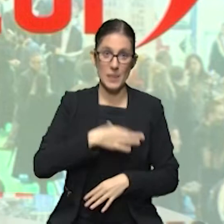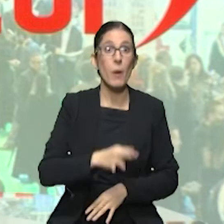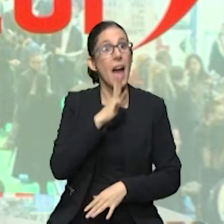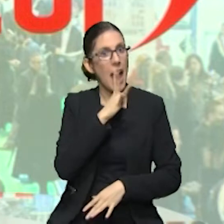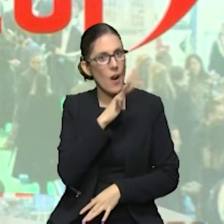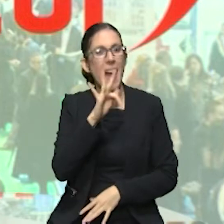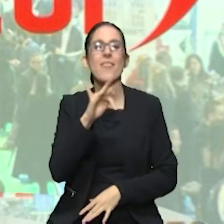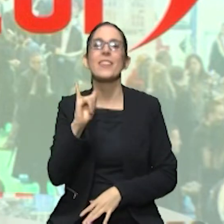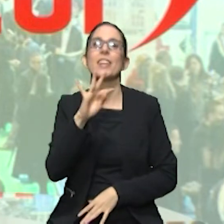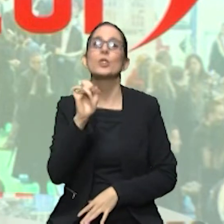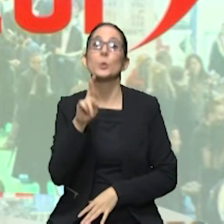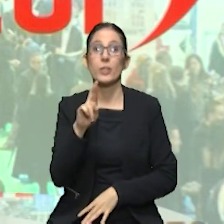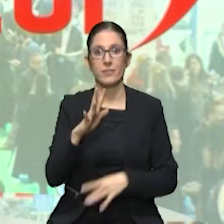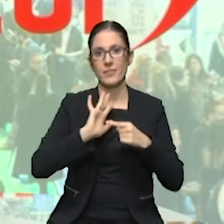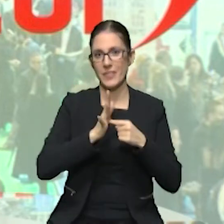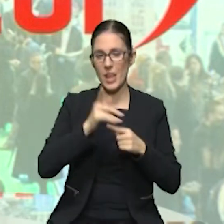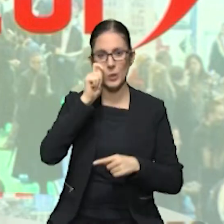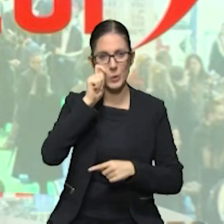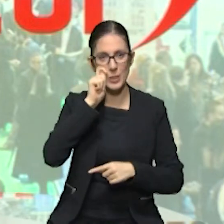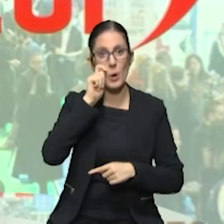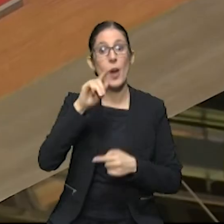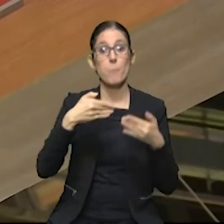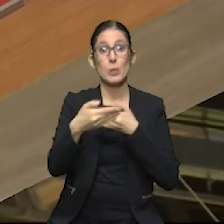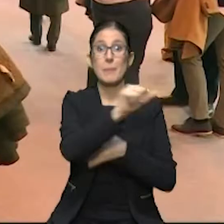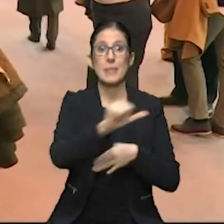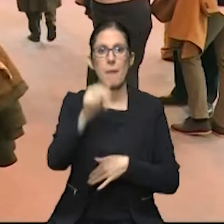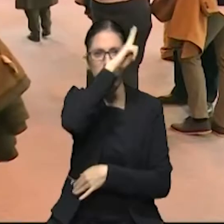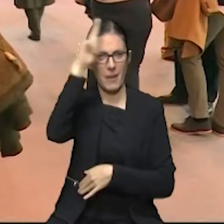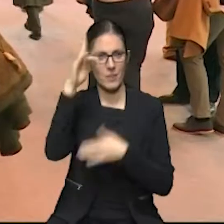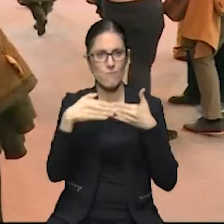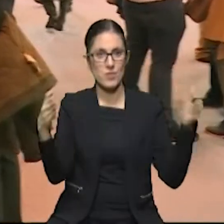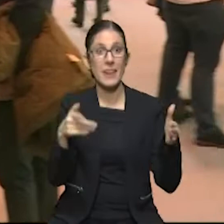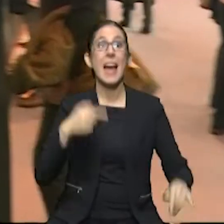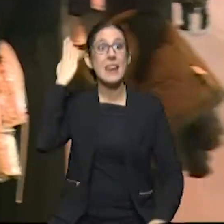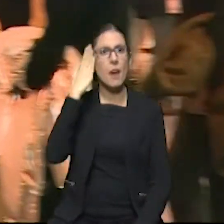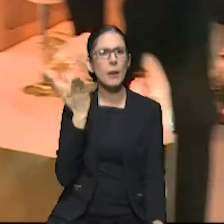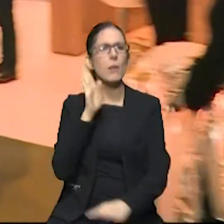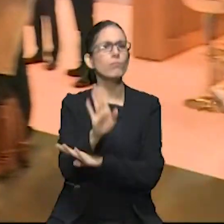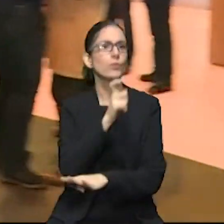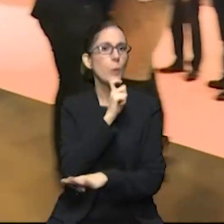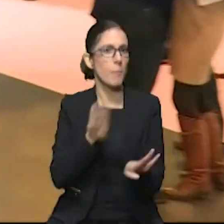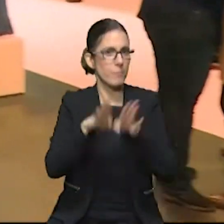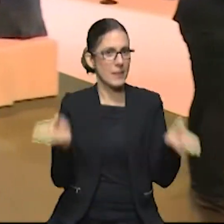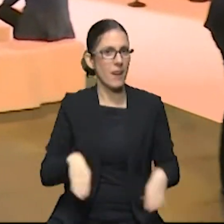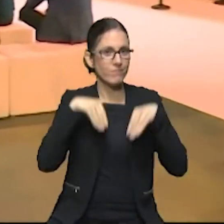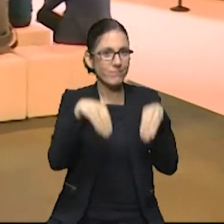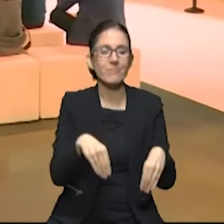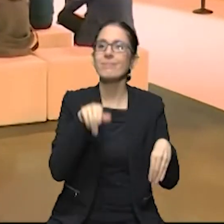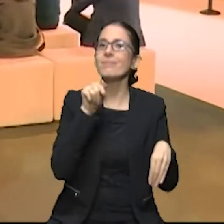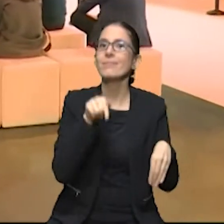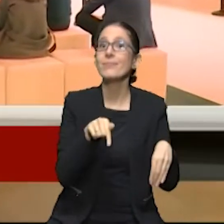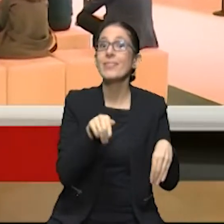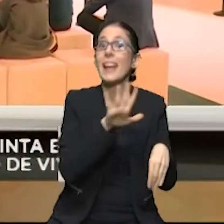Turismo, que arranca en Madrid la próxima semana. Precisamente, la comunidad foral se presentará con un stand en el que pretende dar a conocer